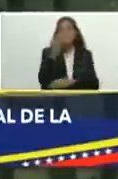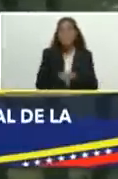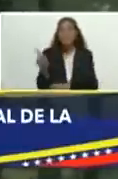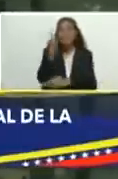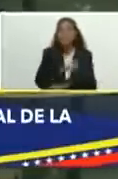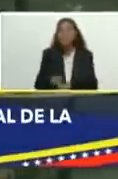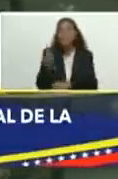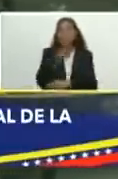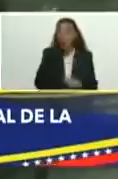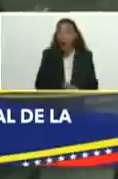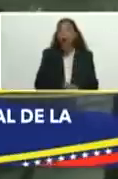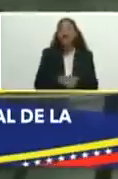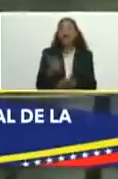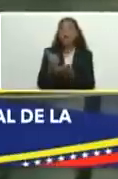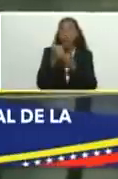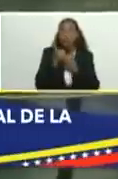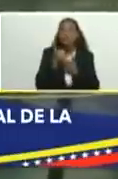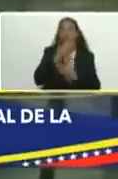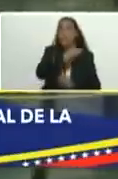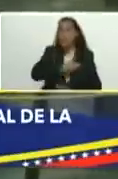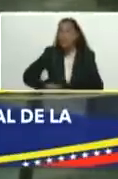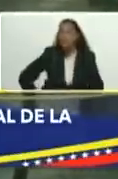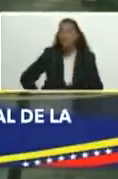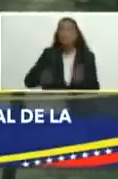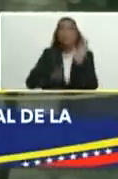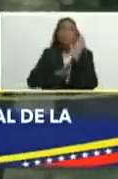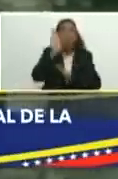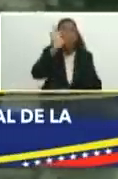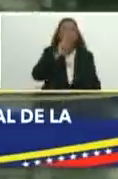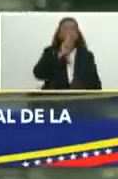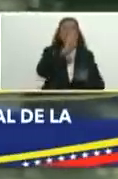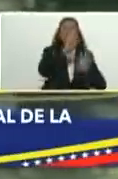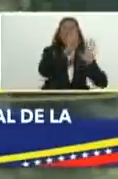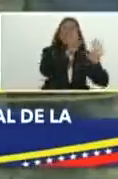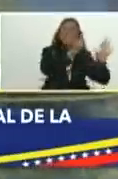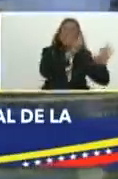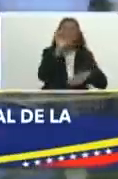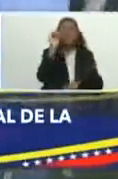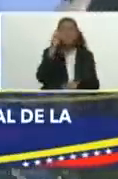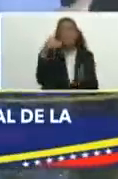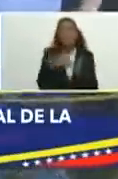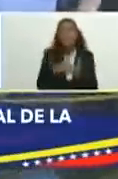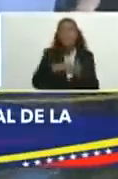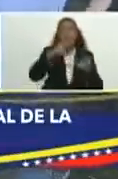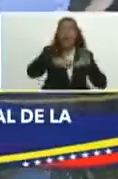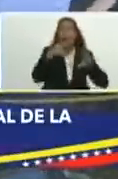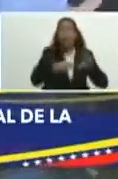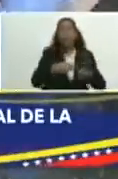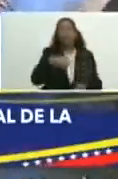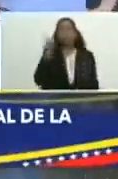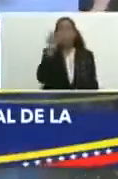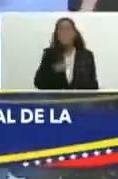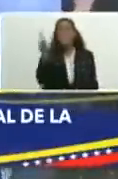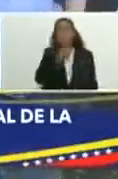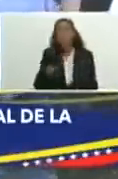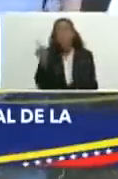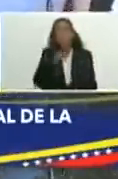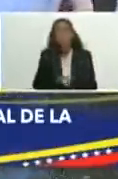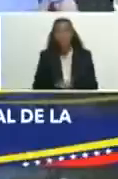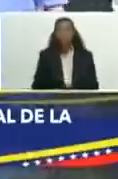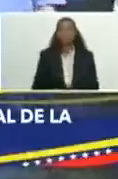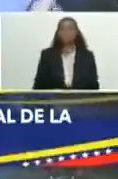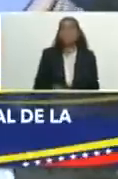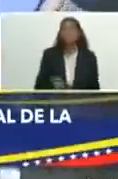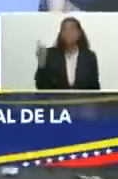cauchos, ten la seguridad. Y con su ayuda, presidente, queremos elevar la producción a 60.000 cauchos mensuales. Vamos a 60.000. Correcto. Vamos a traer